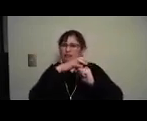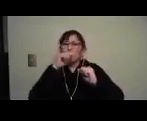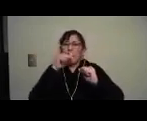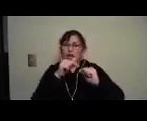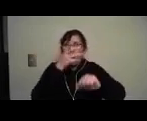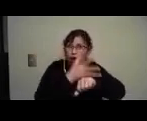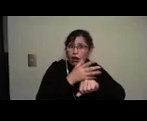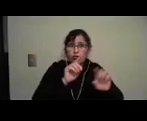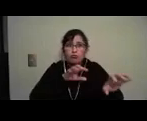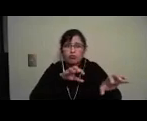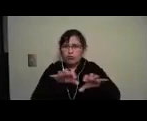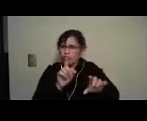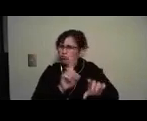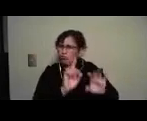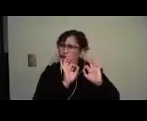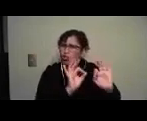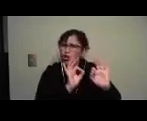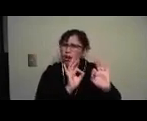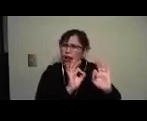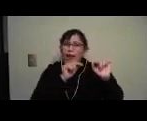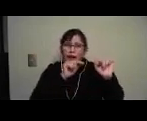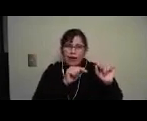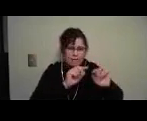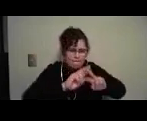en la literatura, y es aquí el origen de lo que